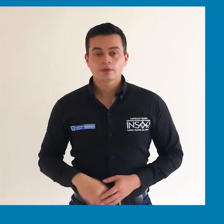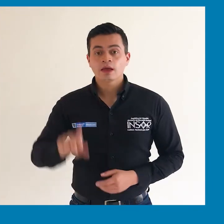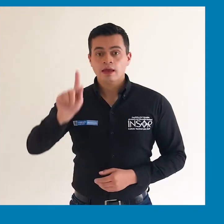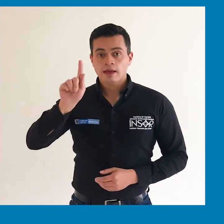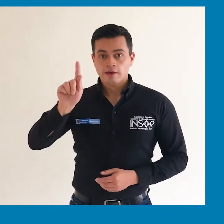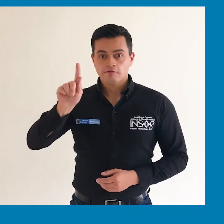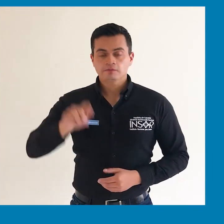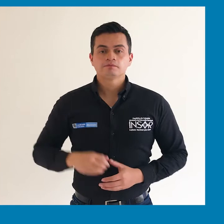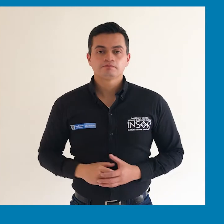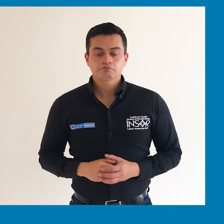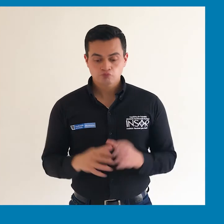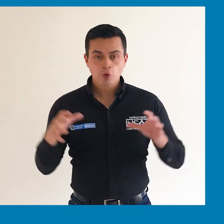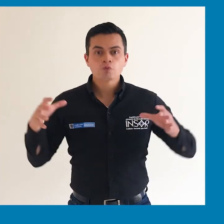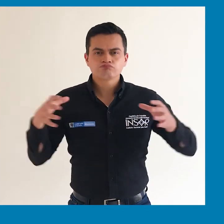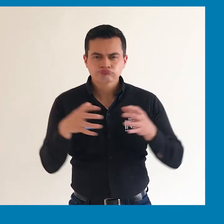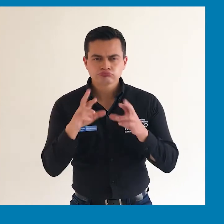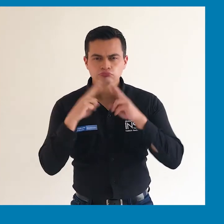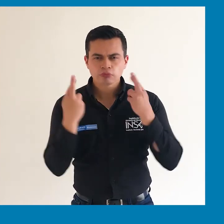F.